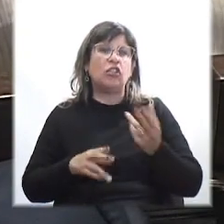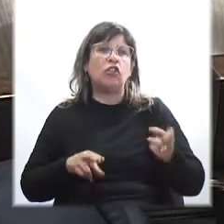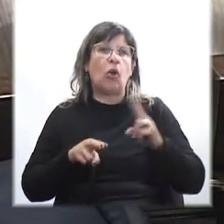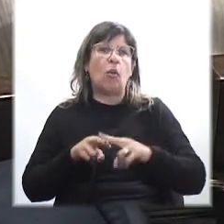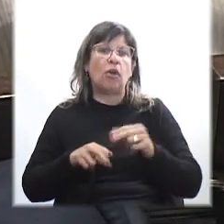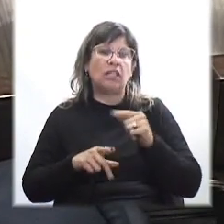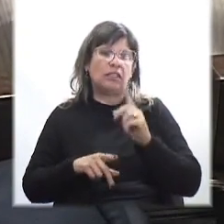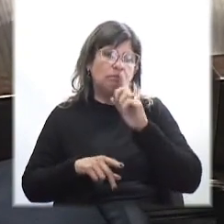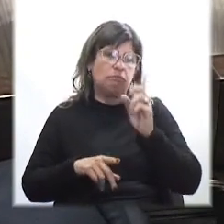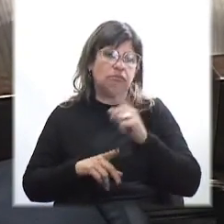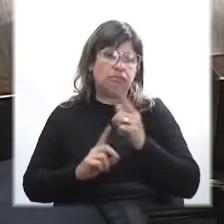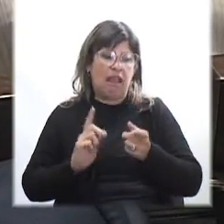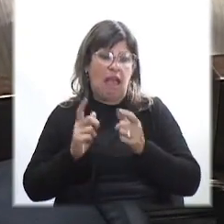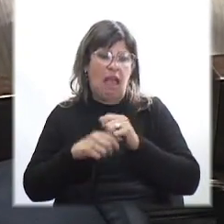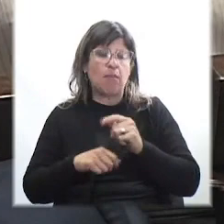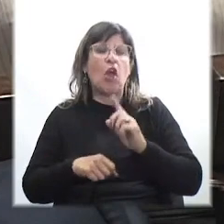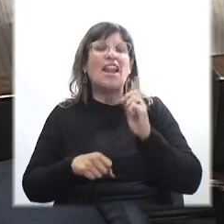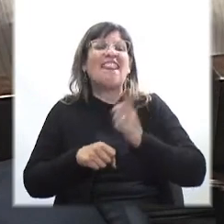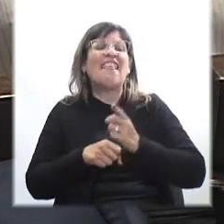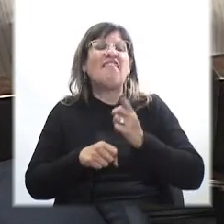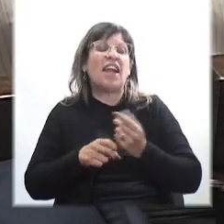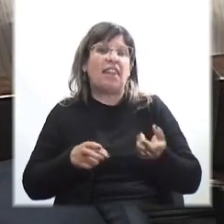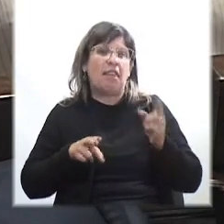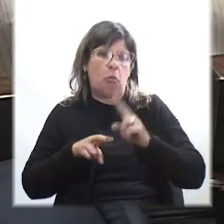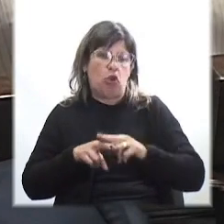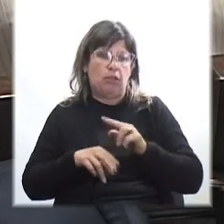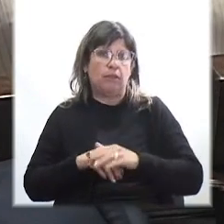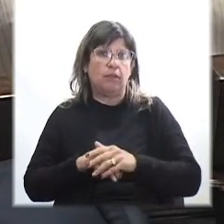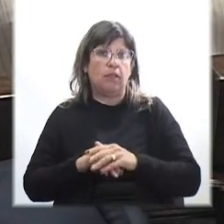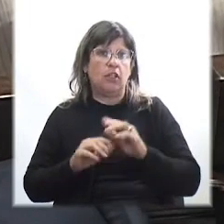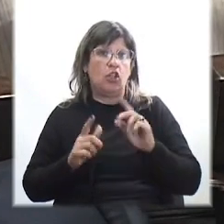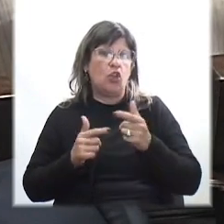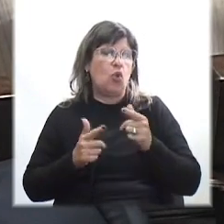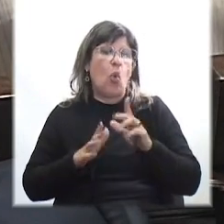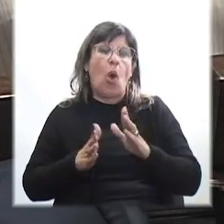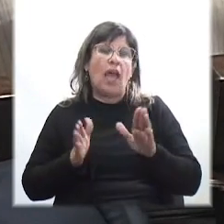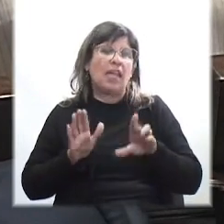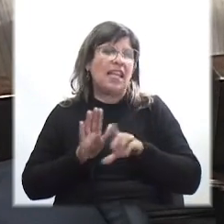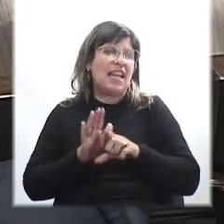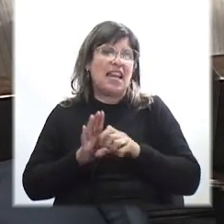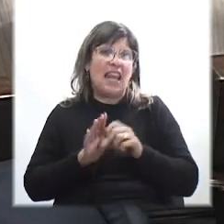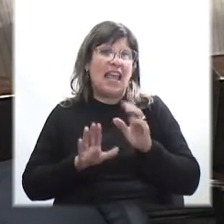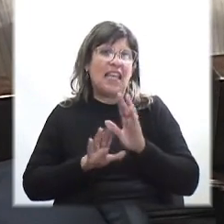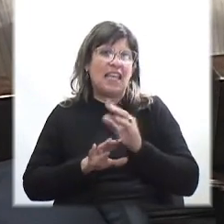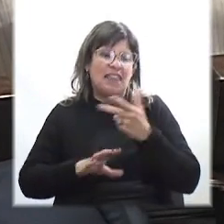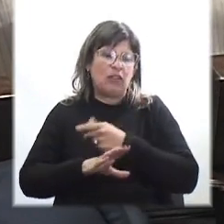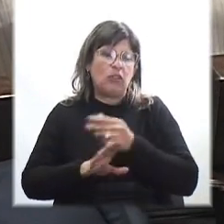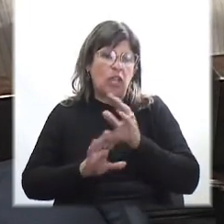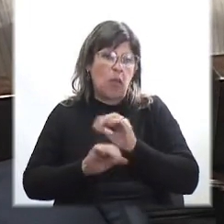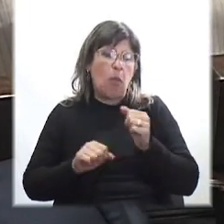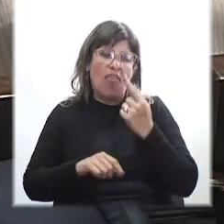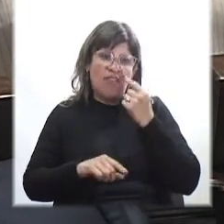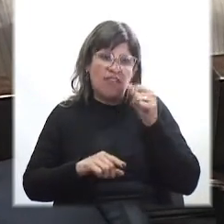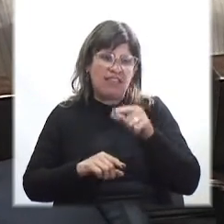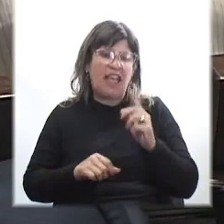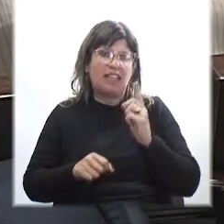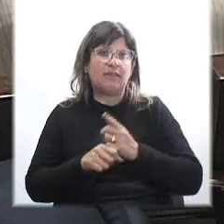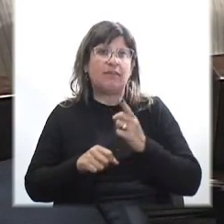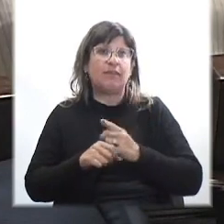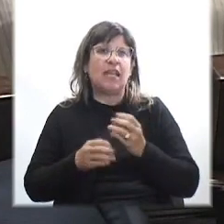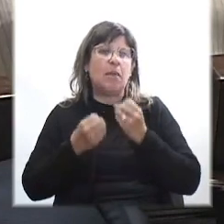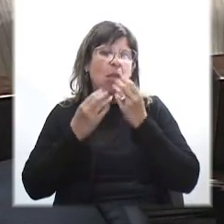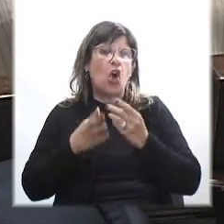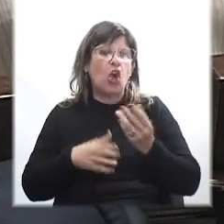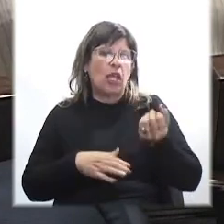convierte enseguida en el deber de morir. No hay ningún tipo de ley de eutanasia que pueda evitar este deber. Es mejor que